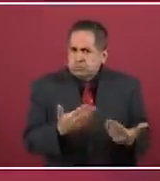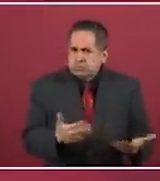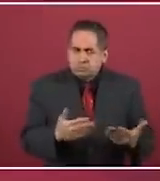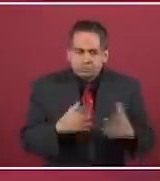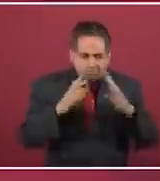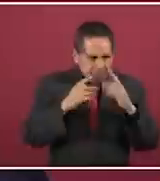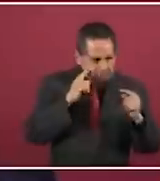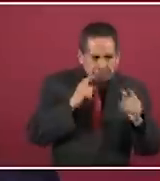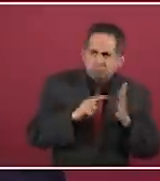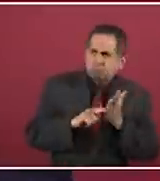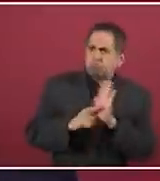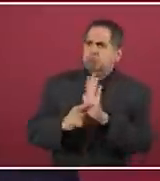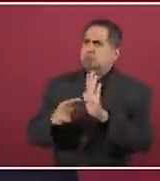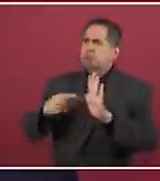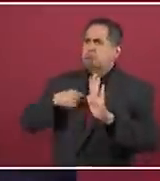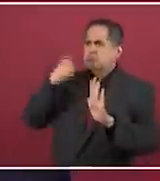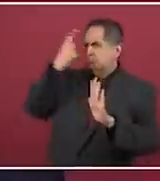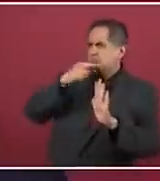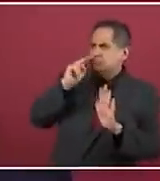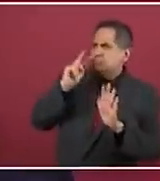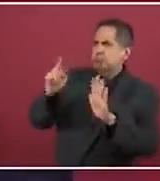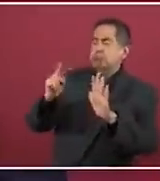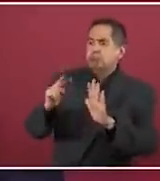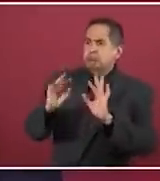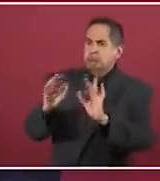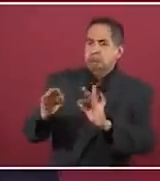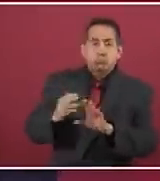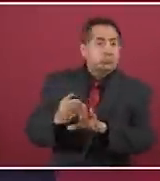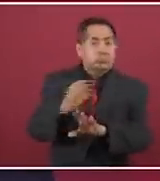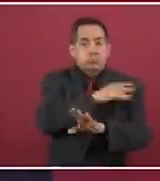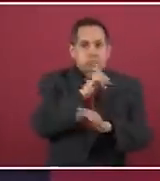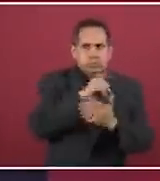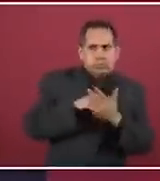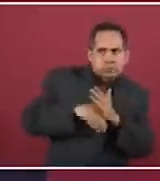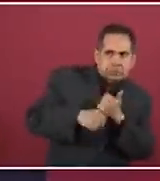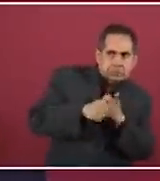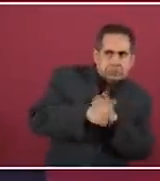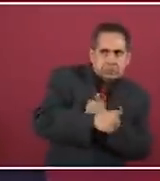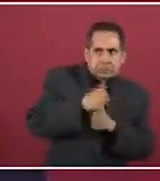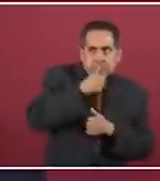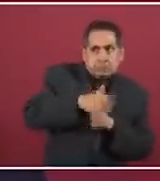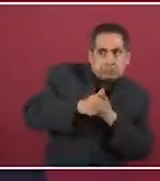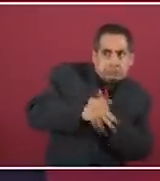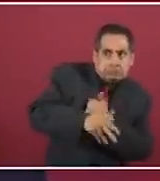cara. Tenía tiempo que esto no pasaba.